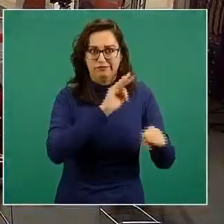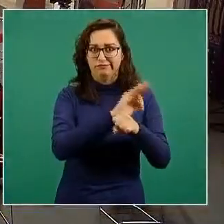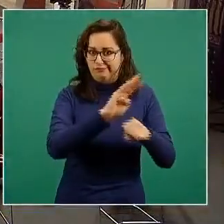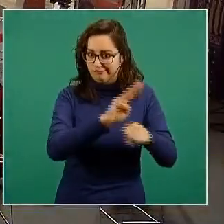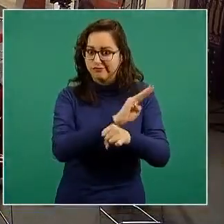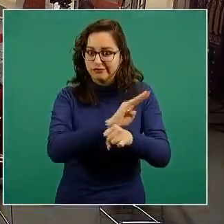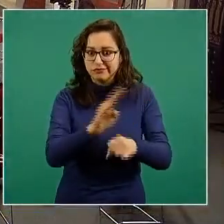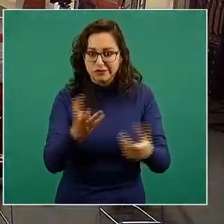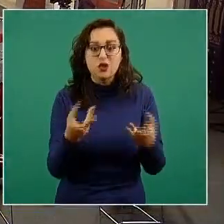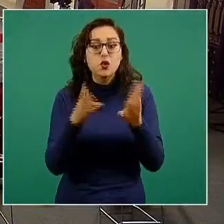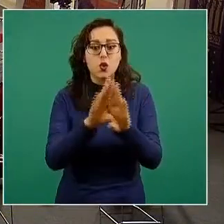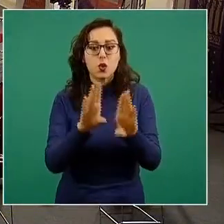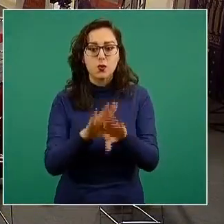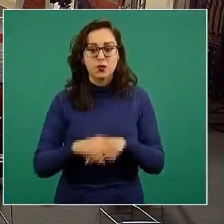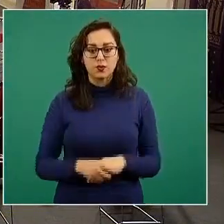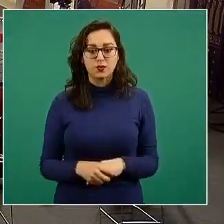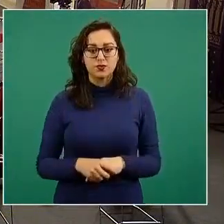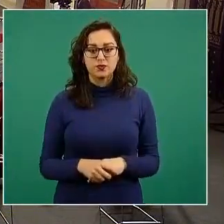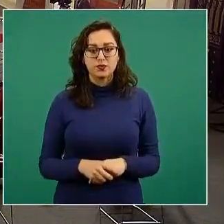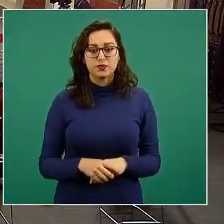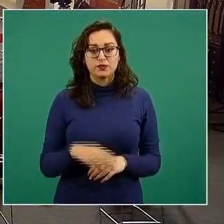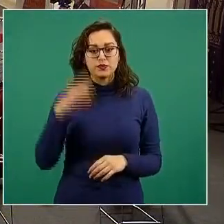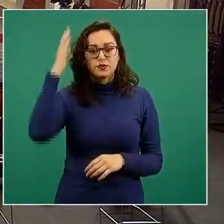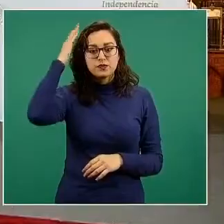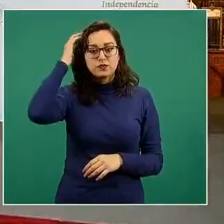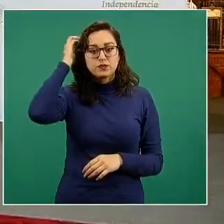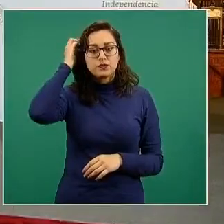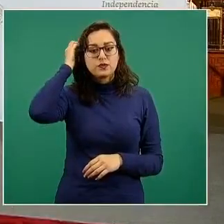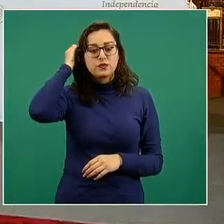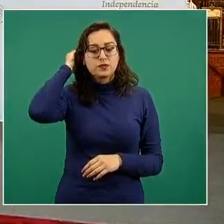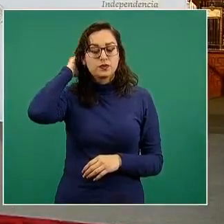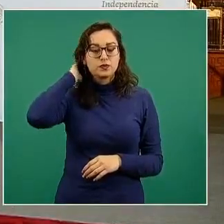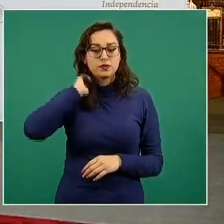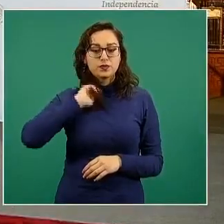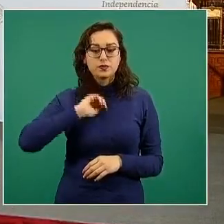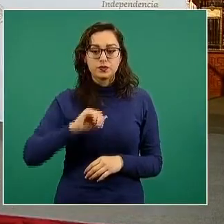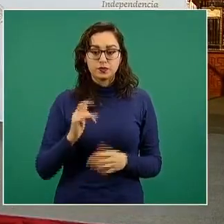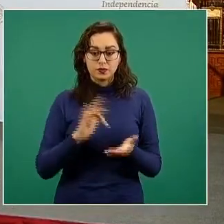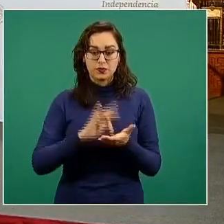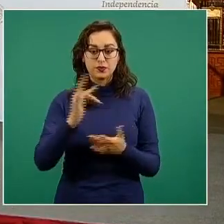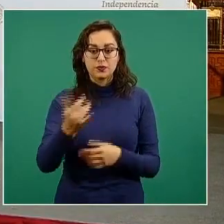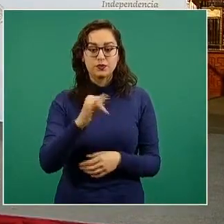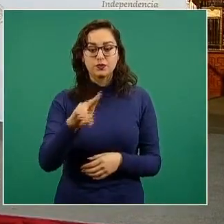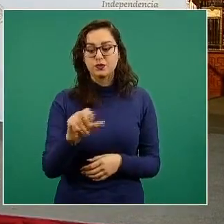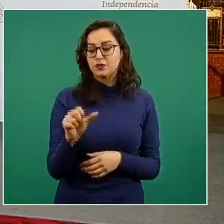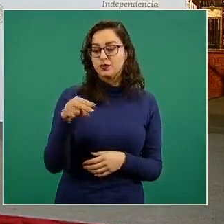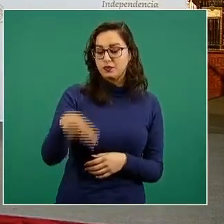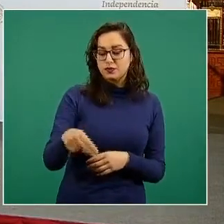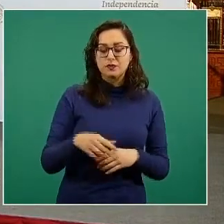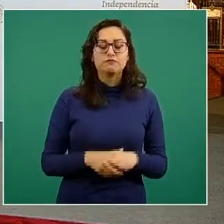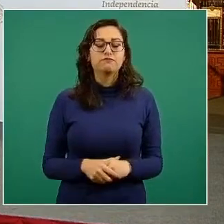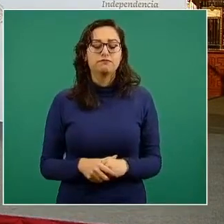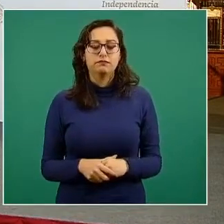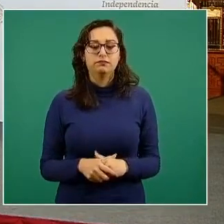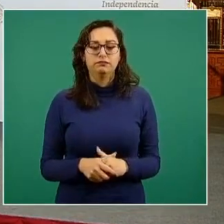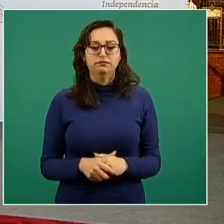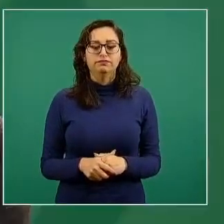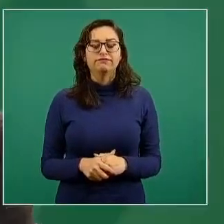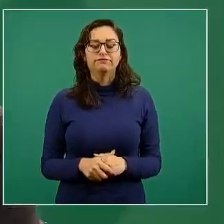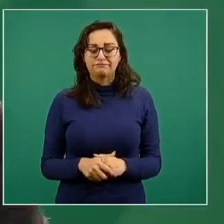Gracias, Juan. Esto que menciona es importante. Efectivamente, la Organización Mundial de la Salud, que continuamente